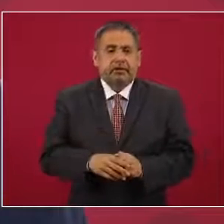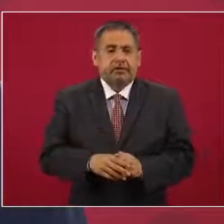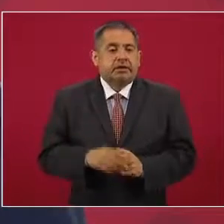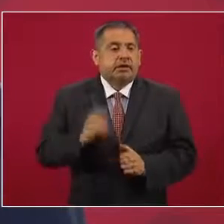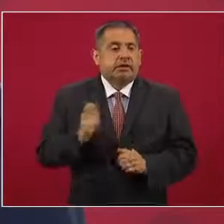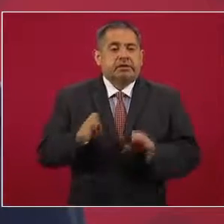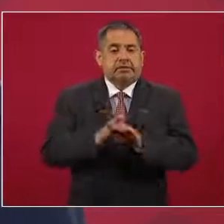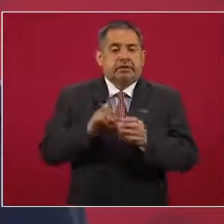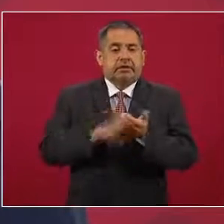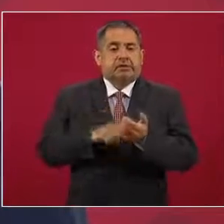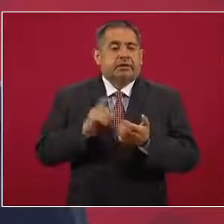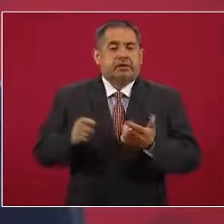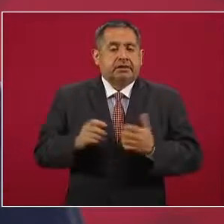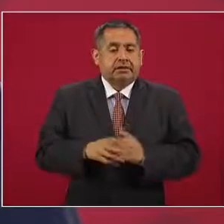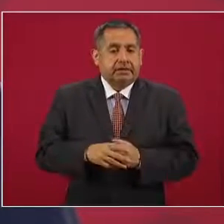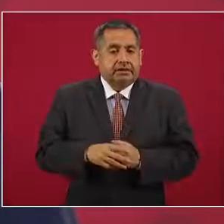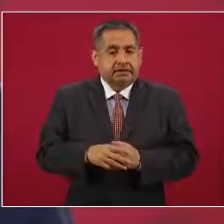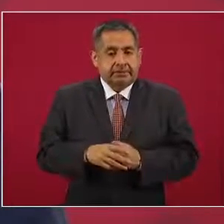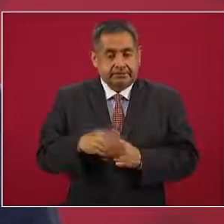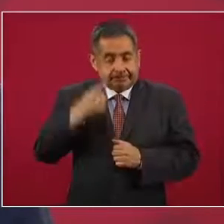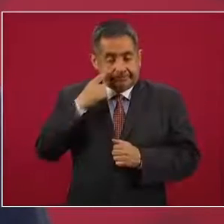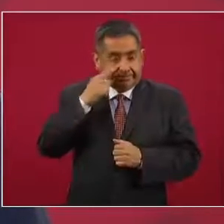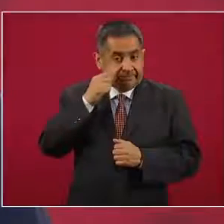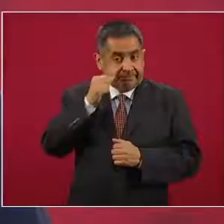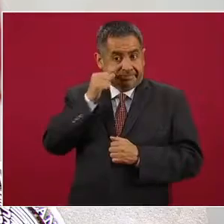es que en los resultados de